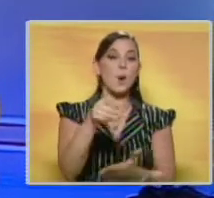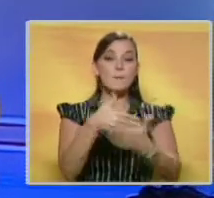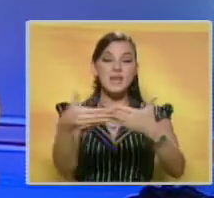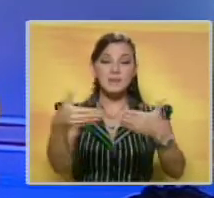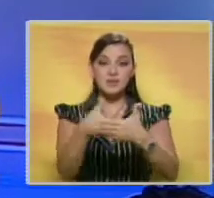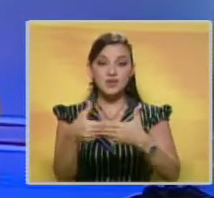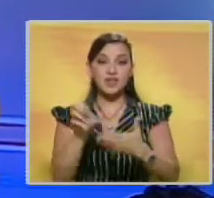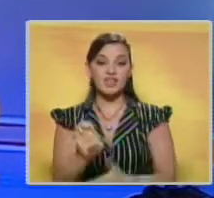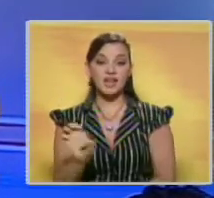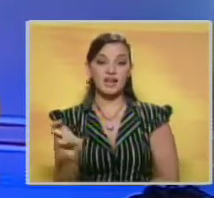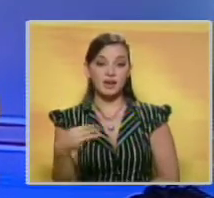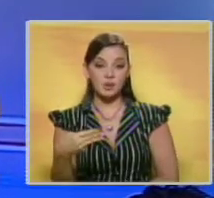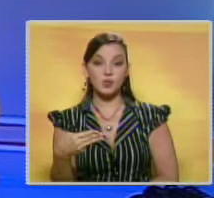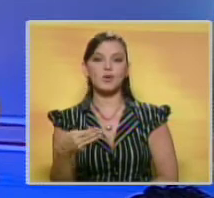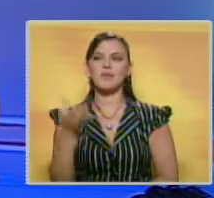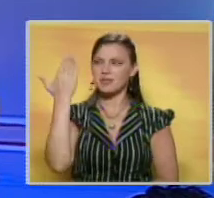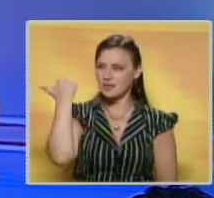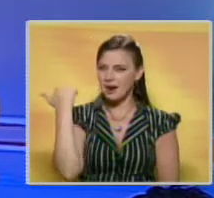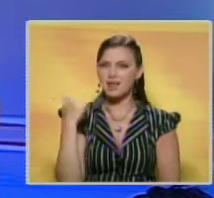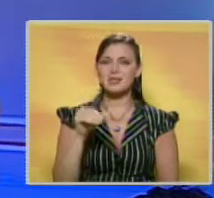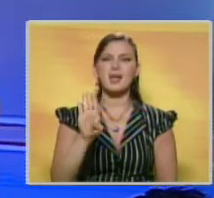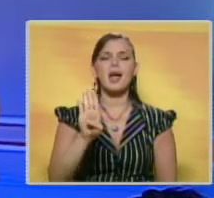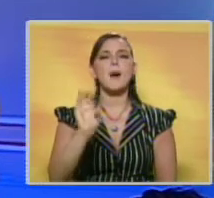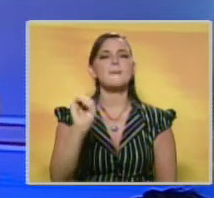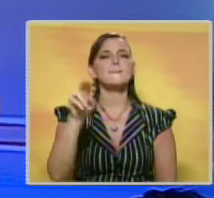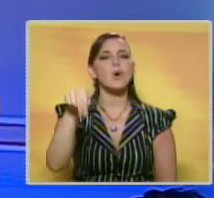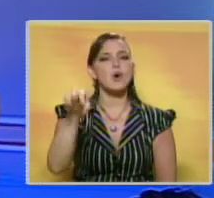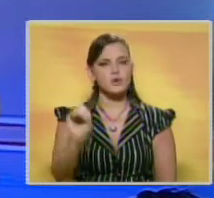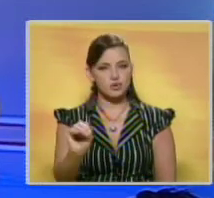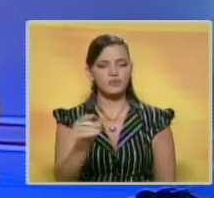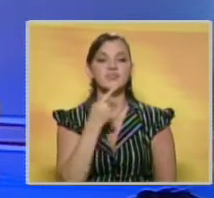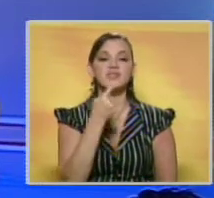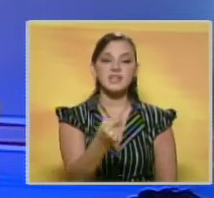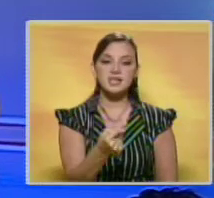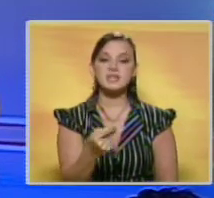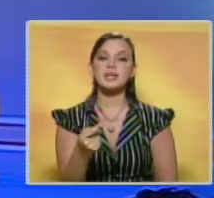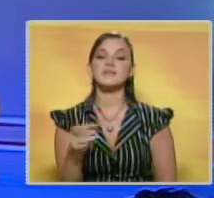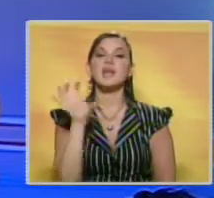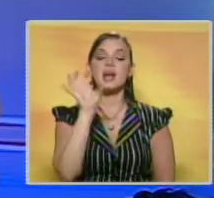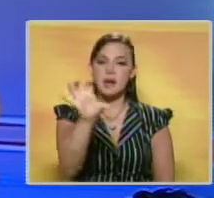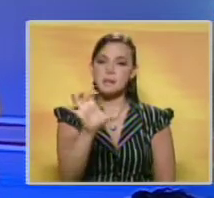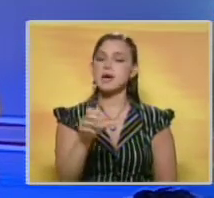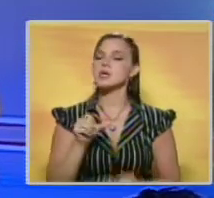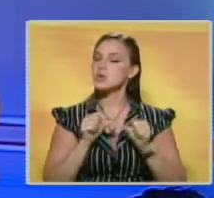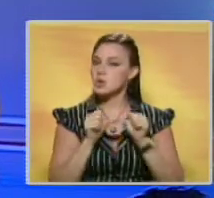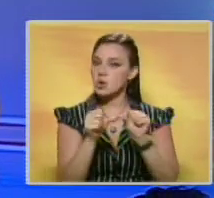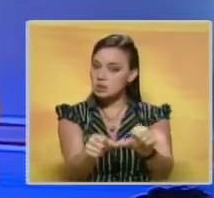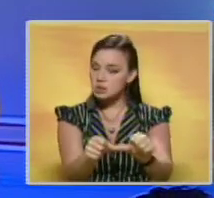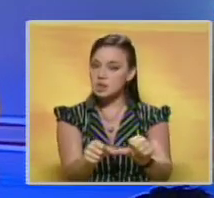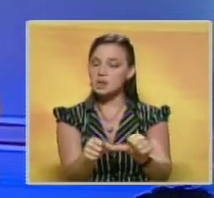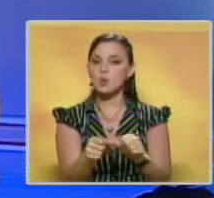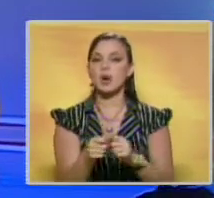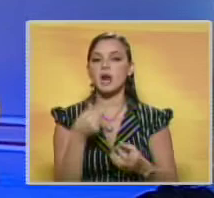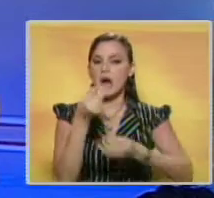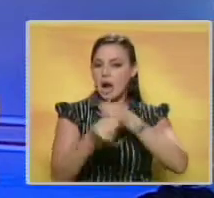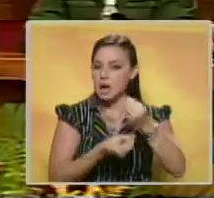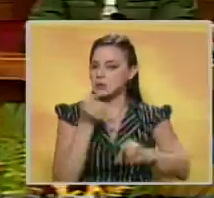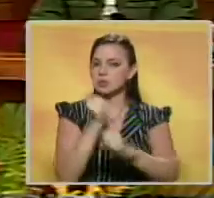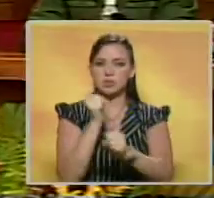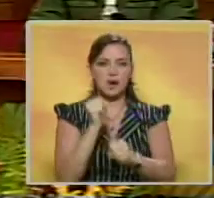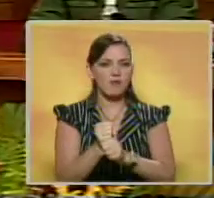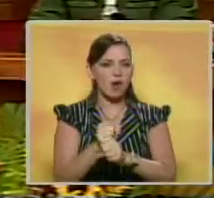a los poseedores del Eurobono 2015. Garantizó que el país seguirá cumpliendo sus obligaciones nacionales e